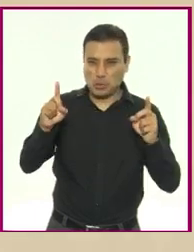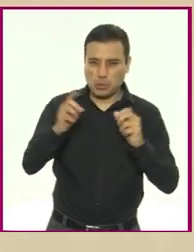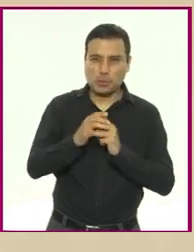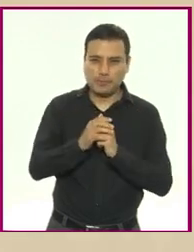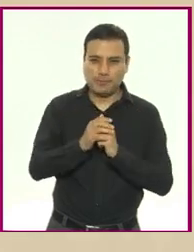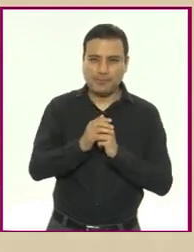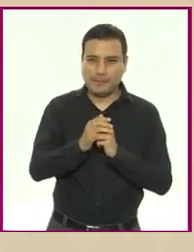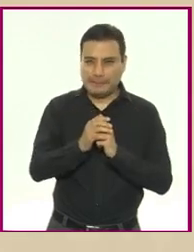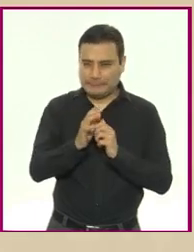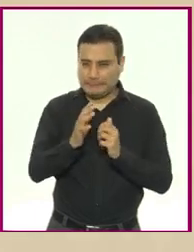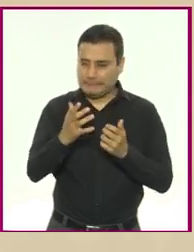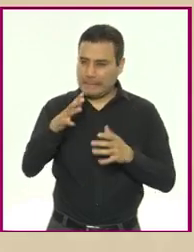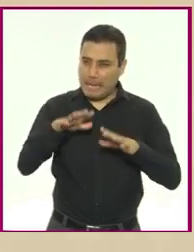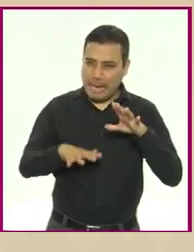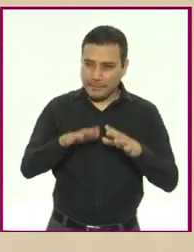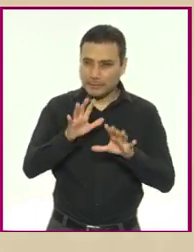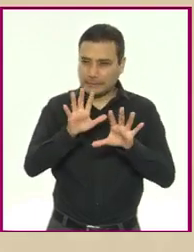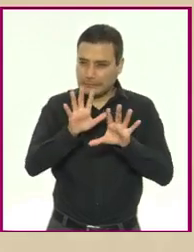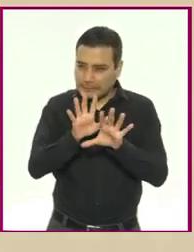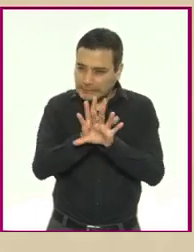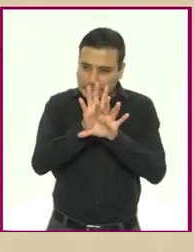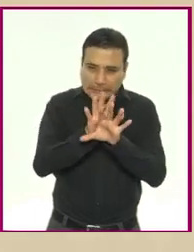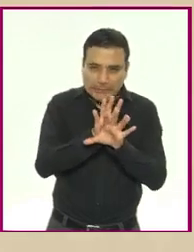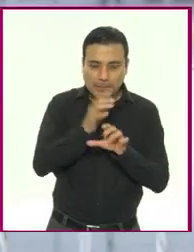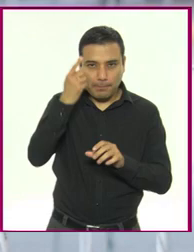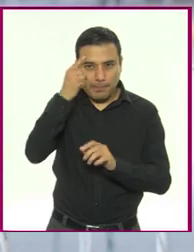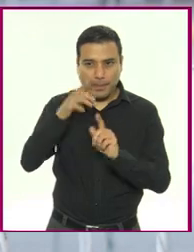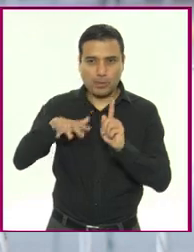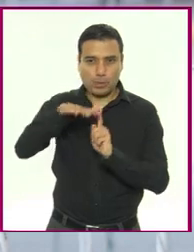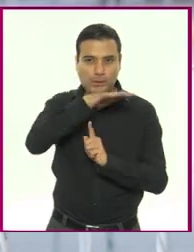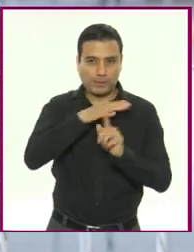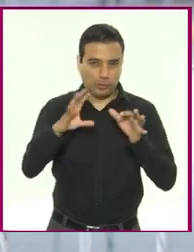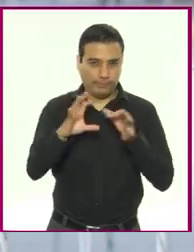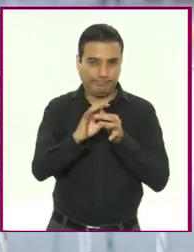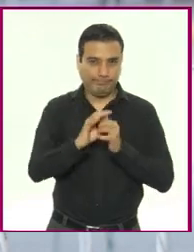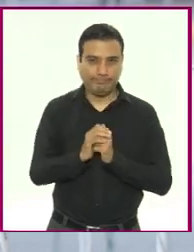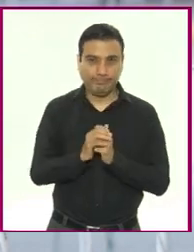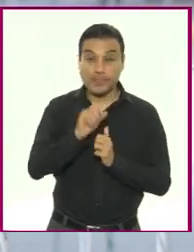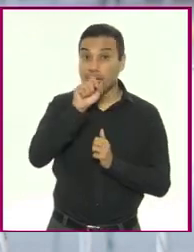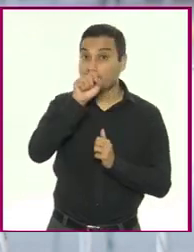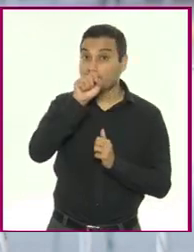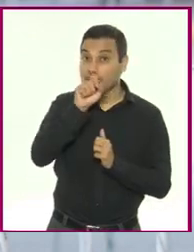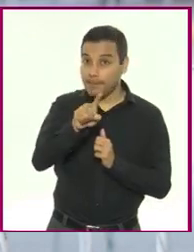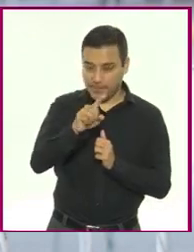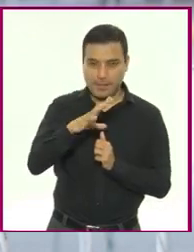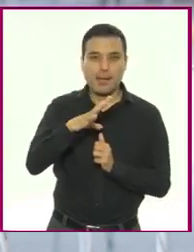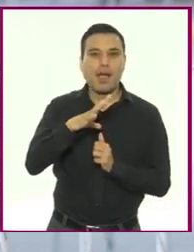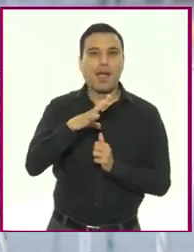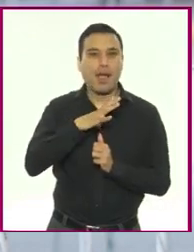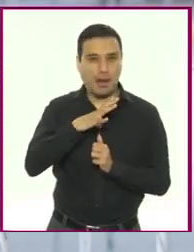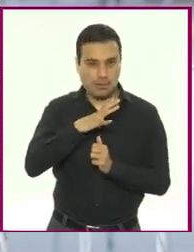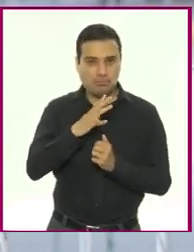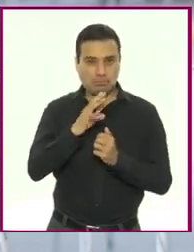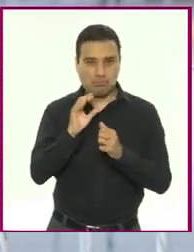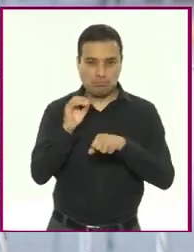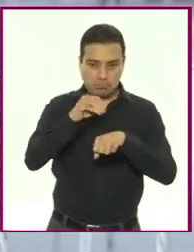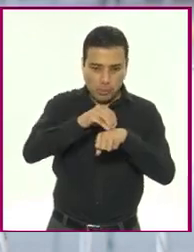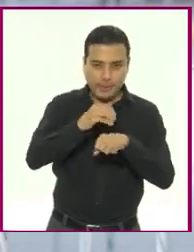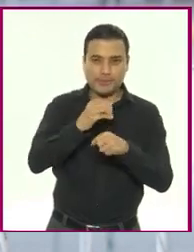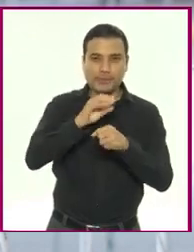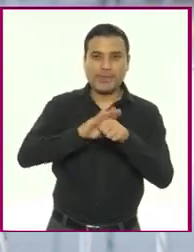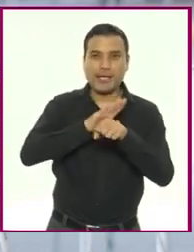modificaciones porque requerían ajustarse un poquito más al contexto y también incluimos algunos elementos de evaluación y Los